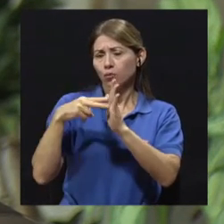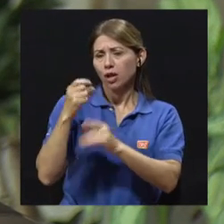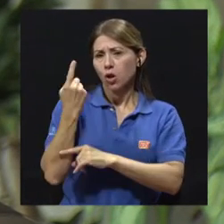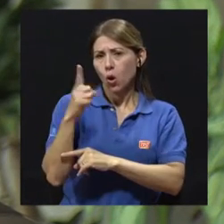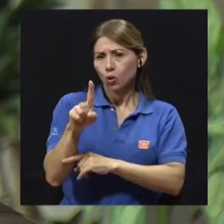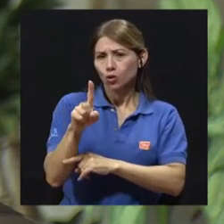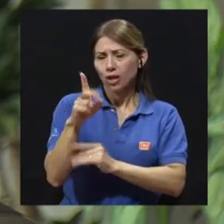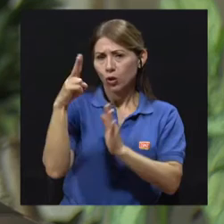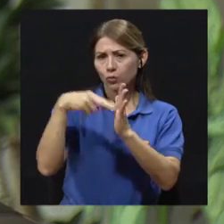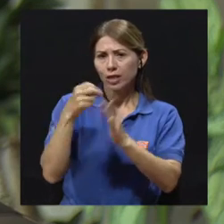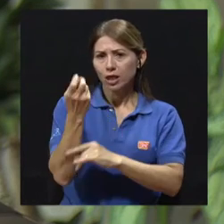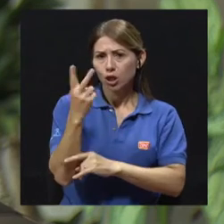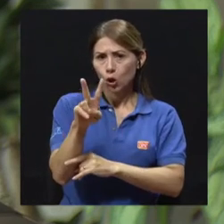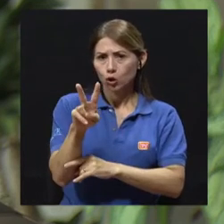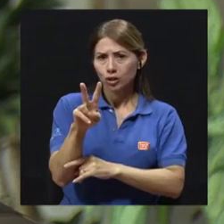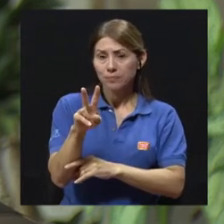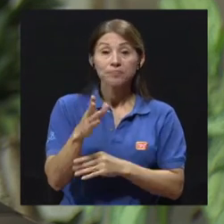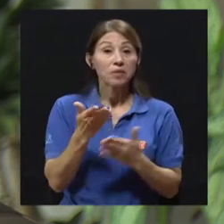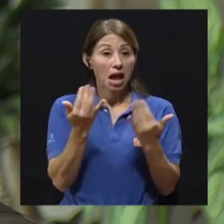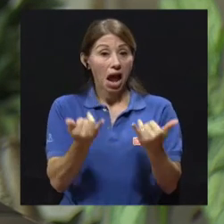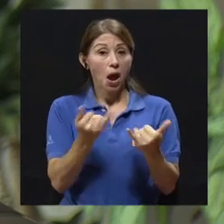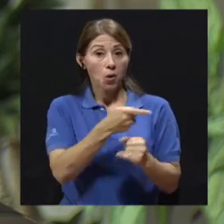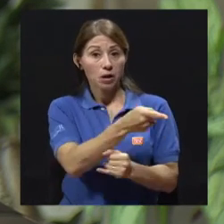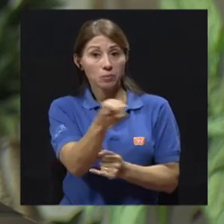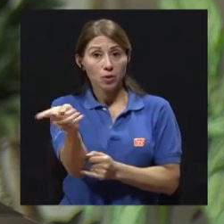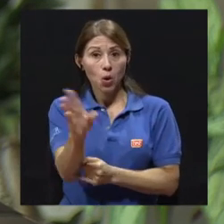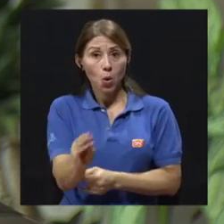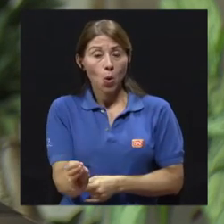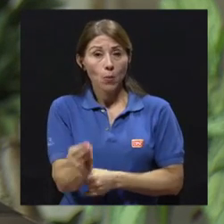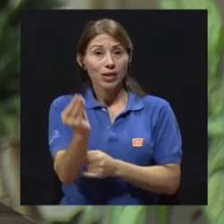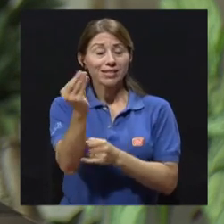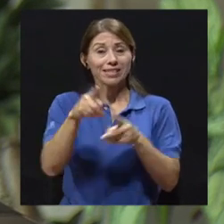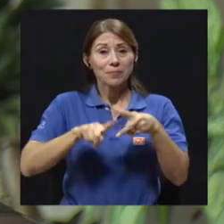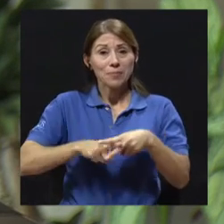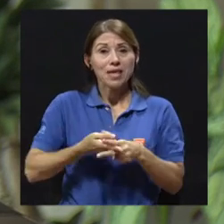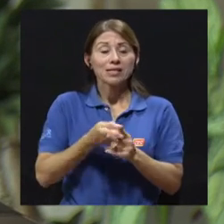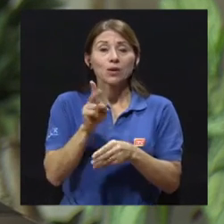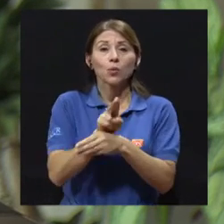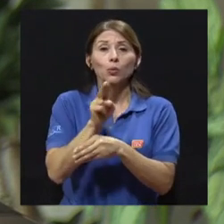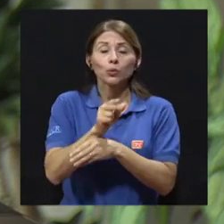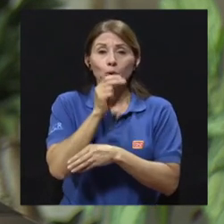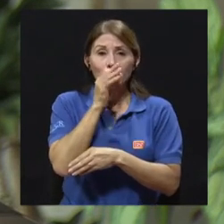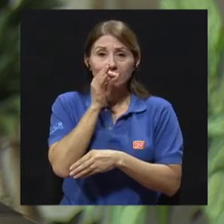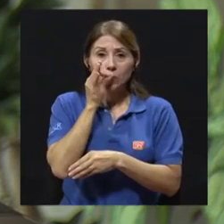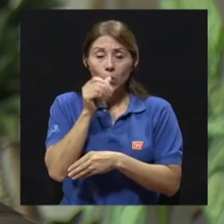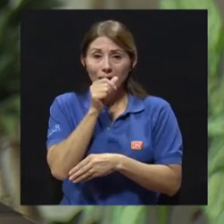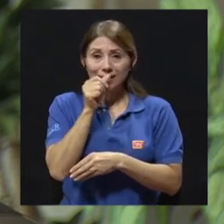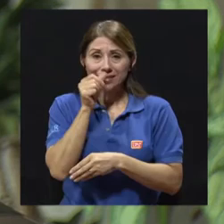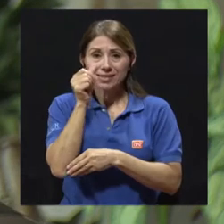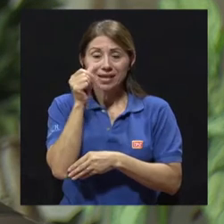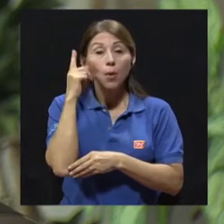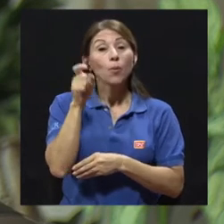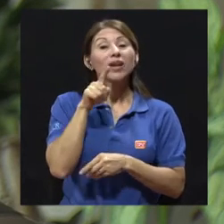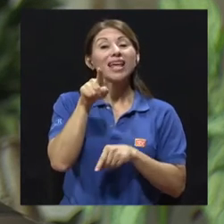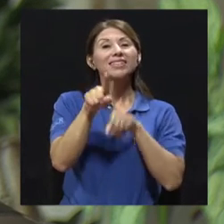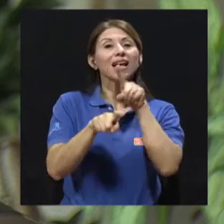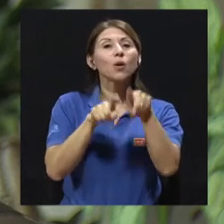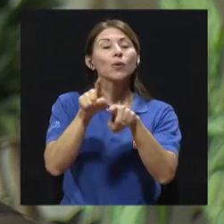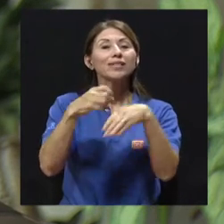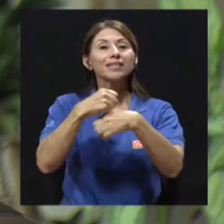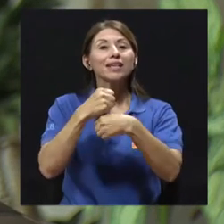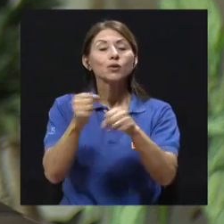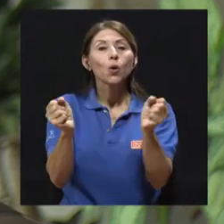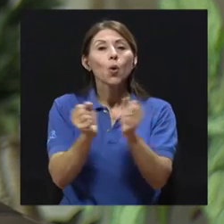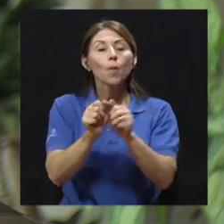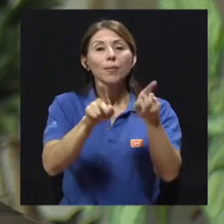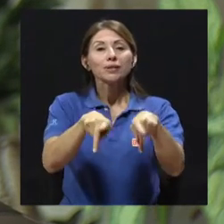2011-2012, la edad de inicio de consumo en nuestros chicos adolescentes, porque esta encuesta fue realizada con población escolarizada de